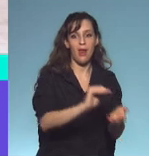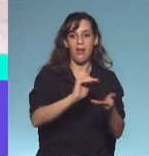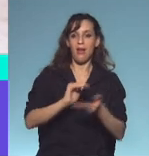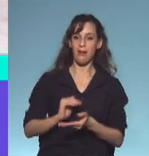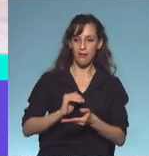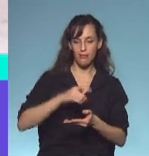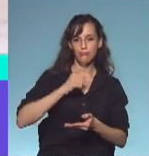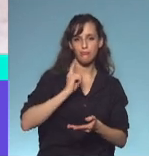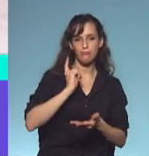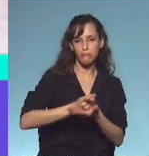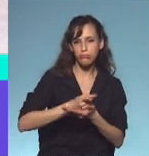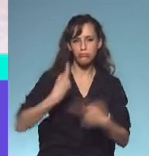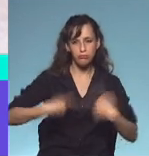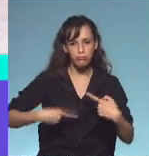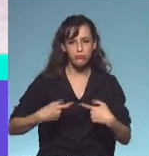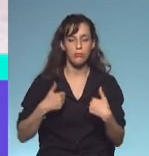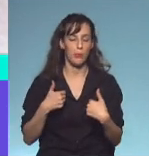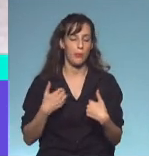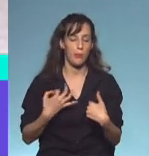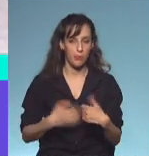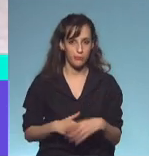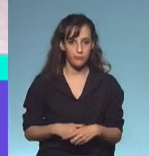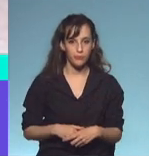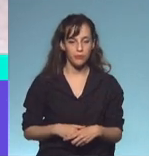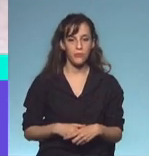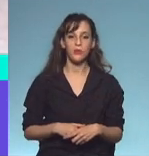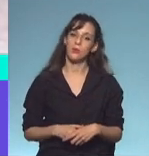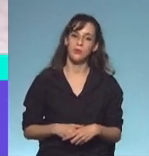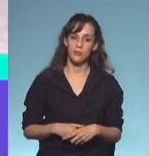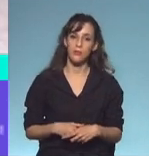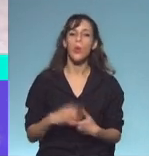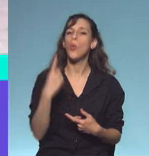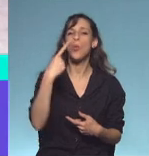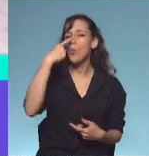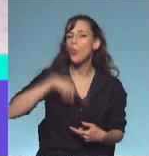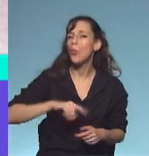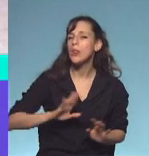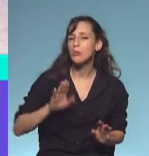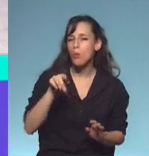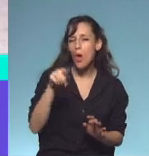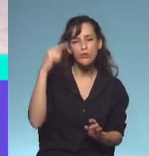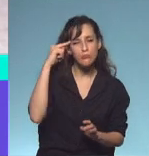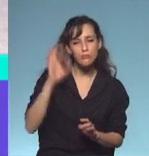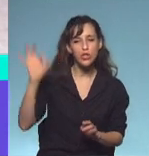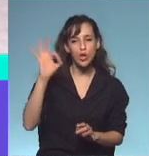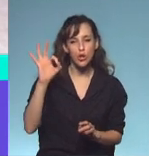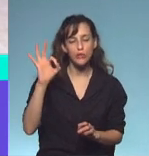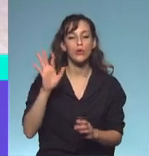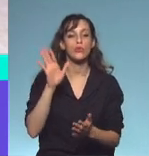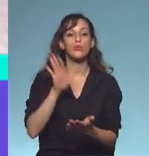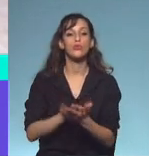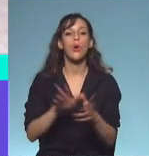tramos de empresas, en esos tramos de ingresos. ¿Sí? Ahora, te pido una última reflexión cortita sobre un tema